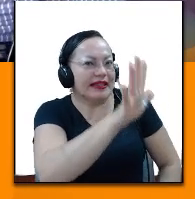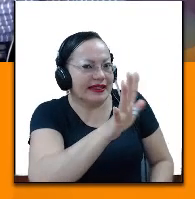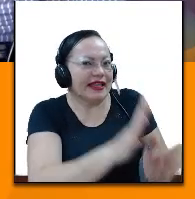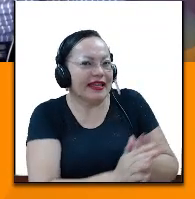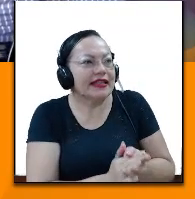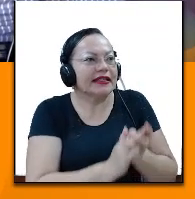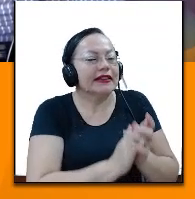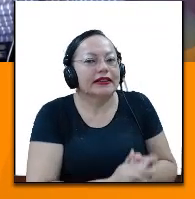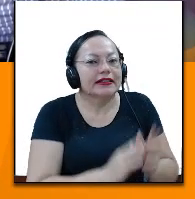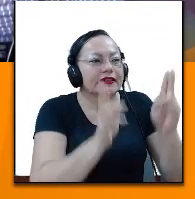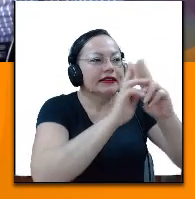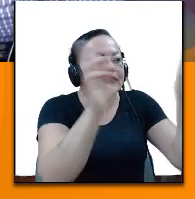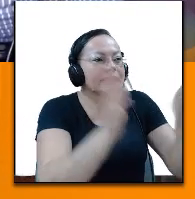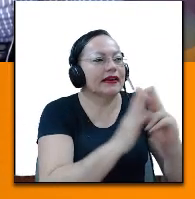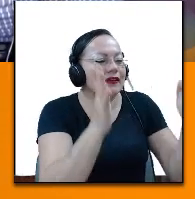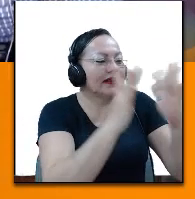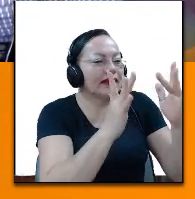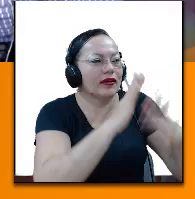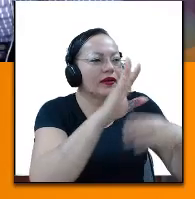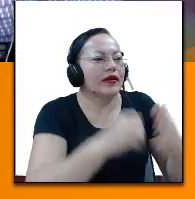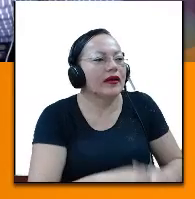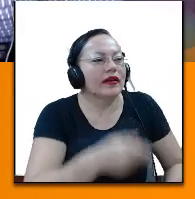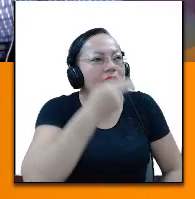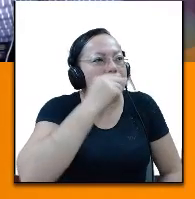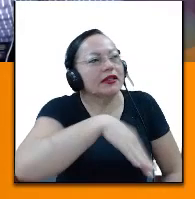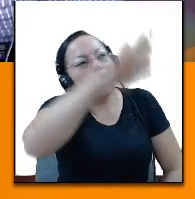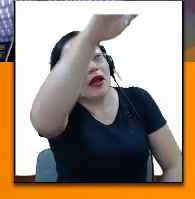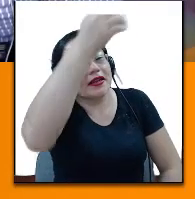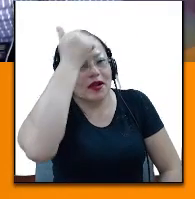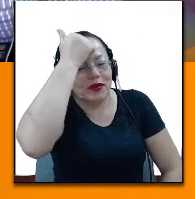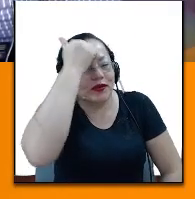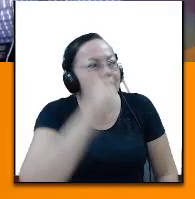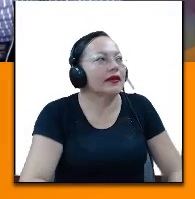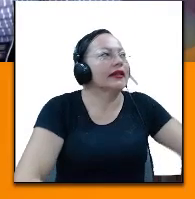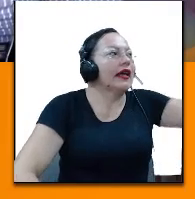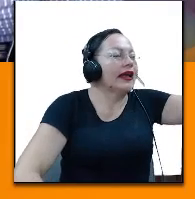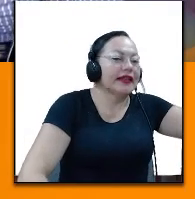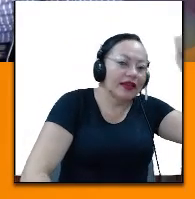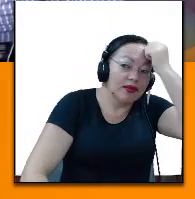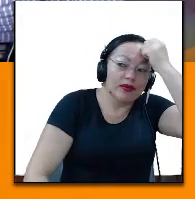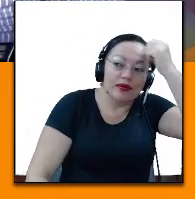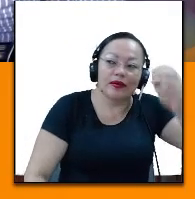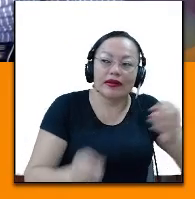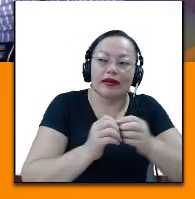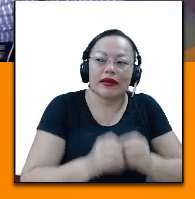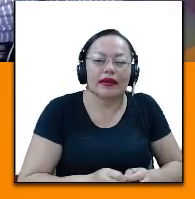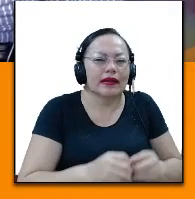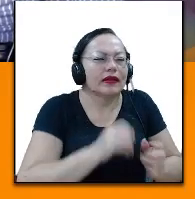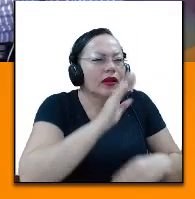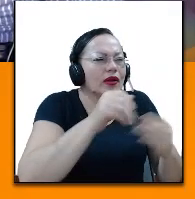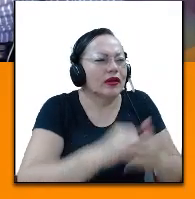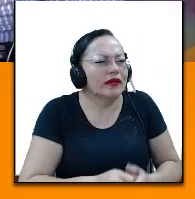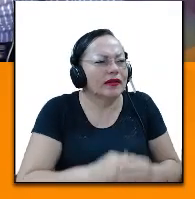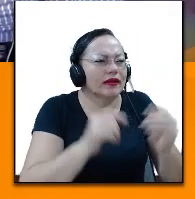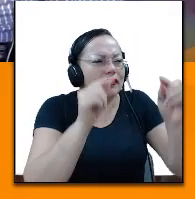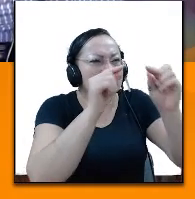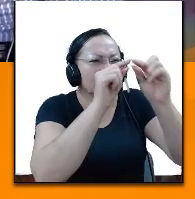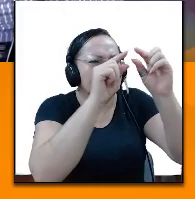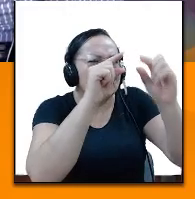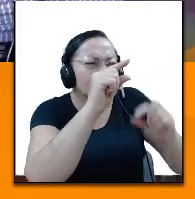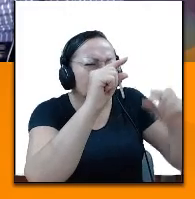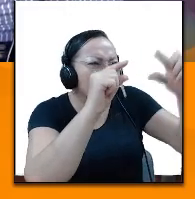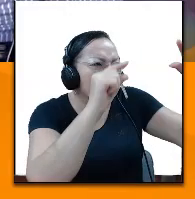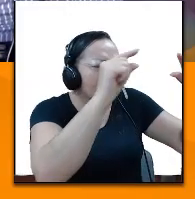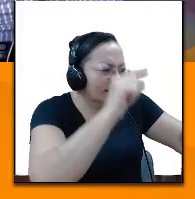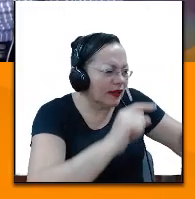del computador y esté alguno de los niños, profe, una pregunta, profe, una pregunta, y viéndolos en un cuadrito chiquitico del computador, la